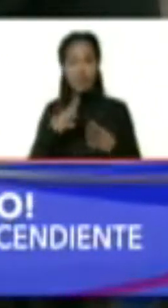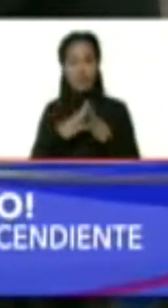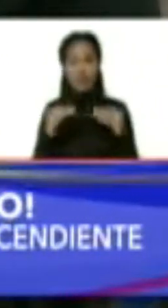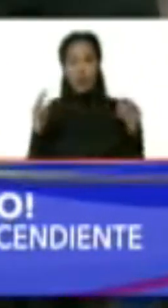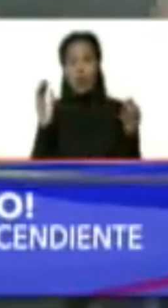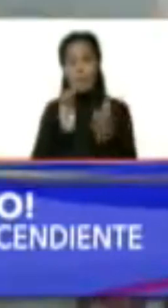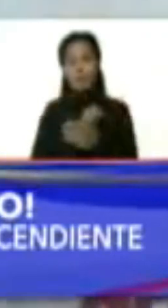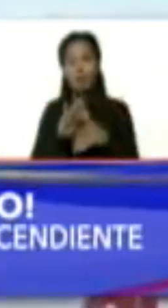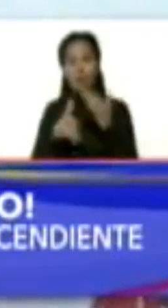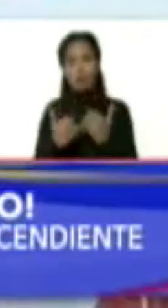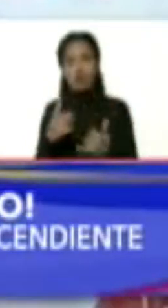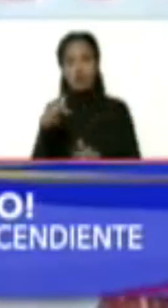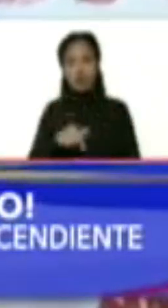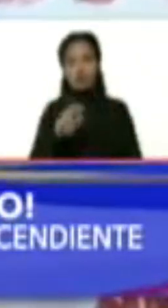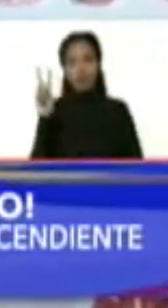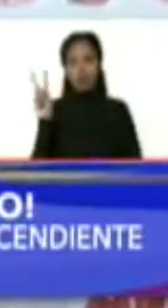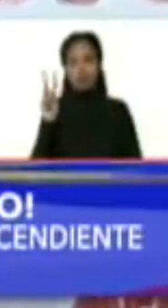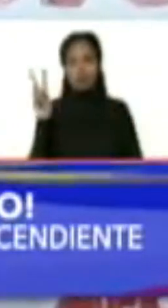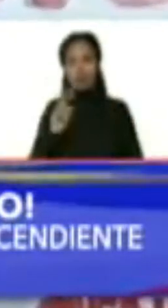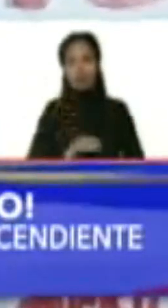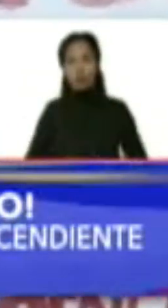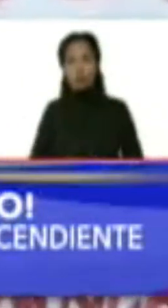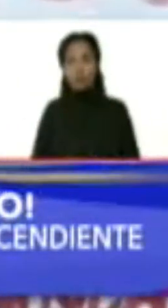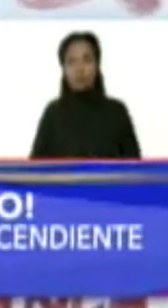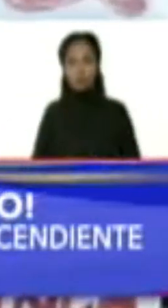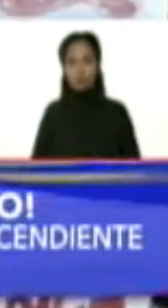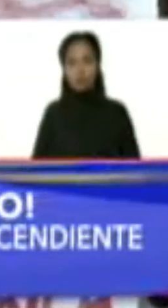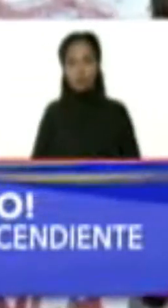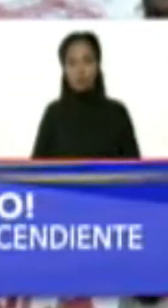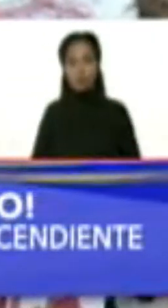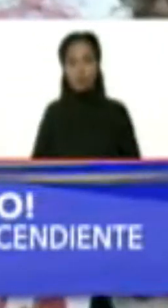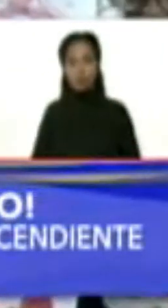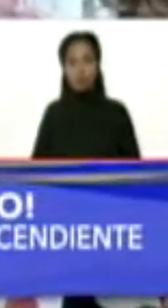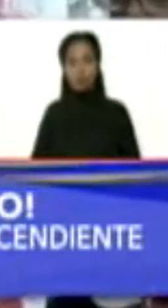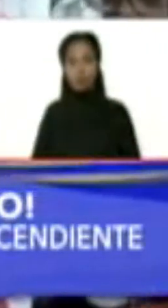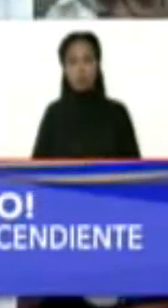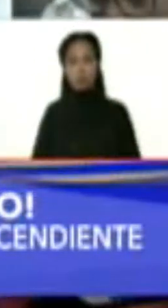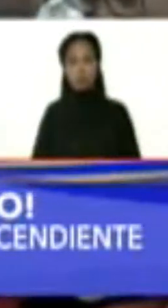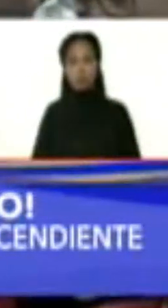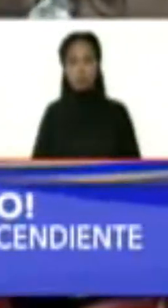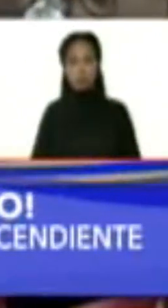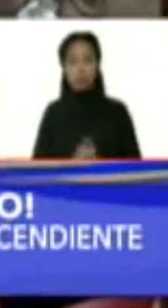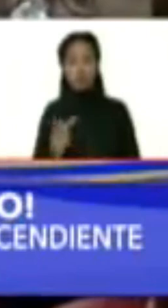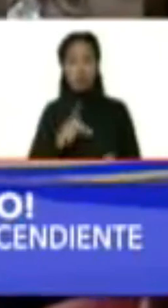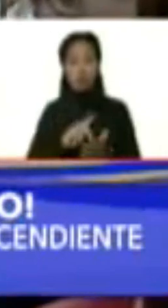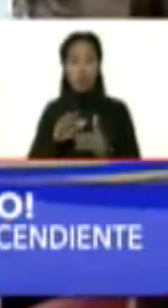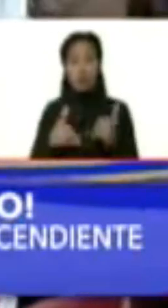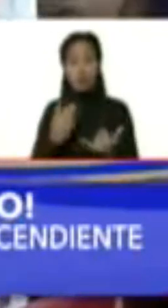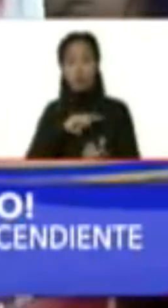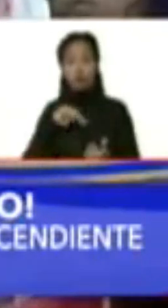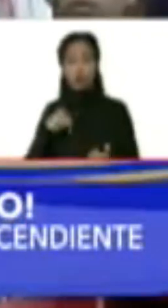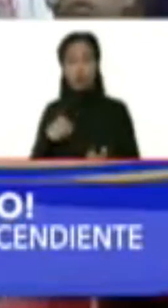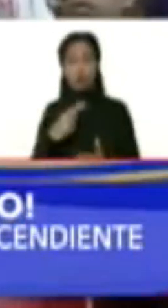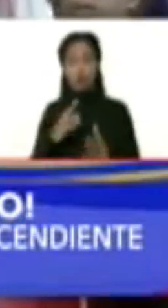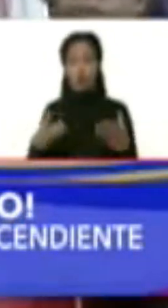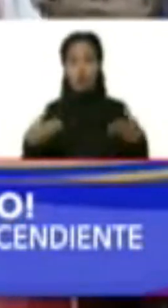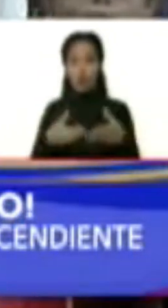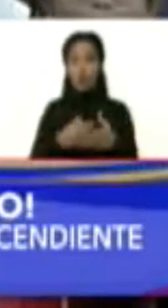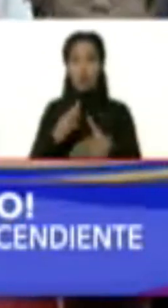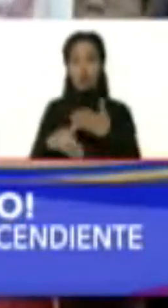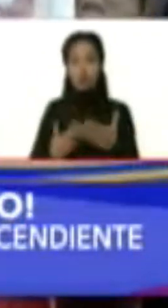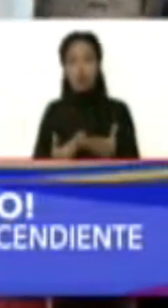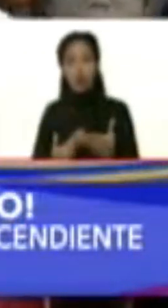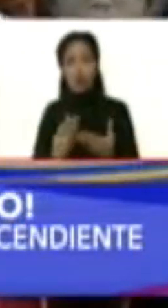que están aquí en Venezuela. Moment arrivé pour nous rassembler entre nous. Estamos en momento para ponernos juntos, para